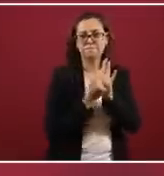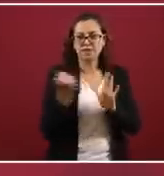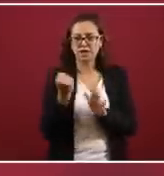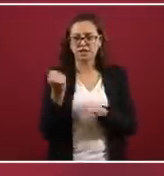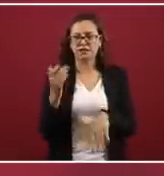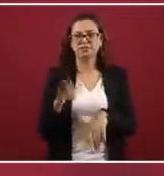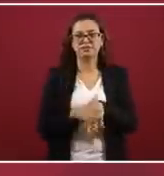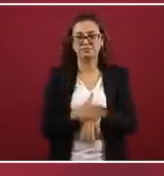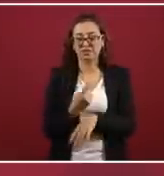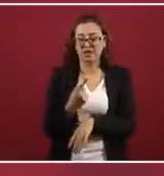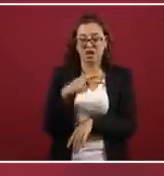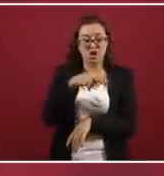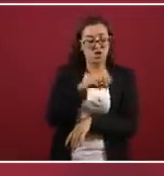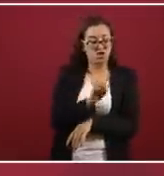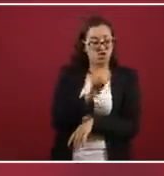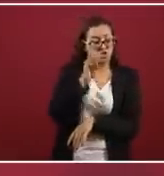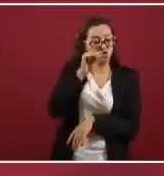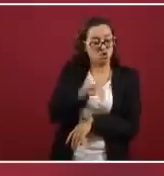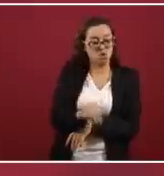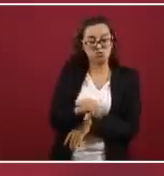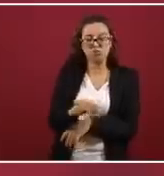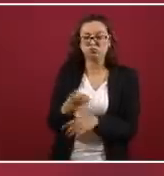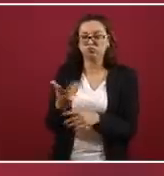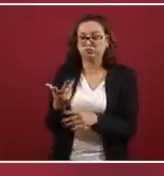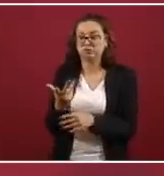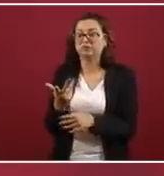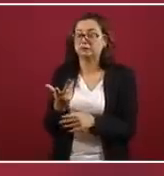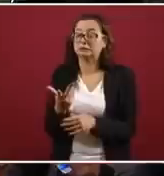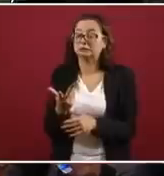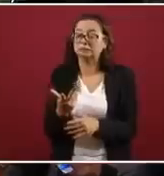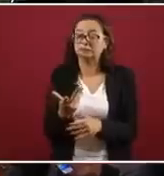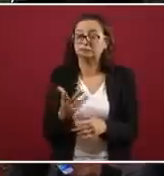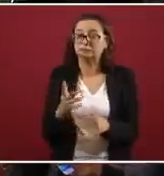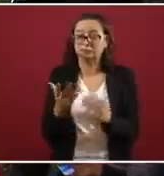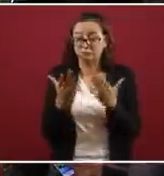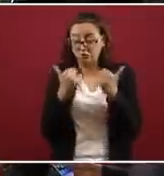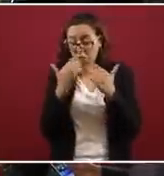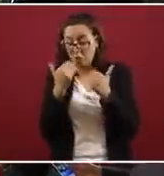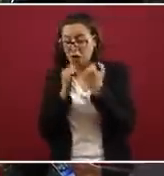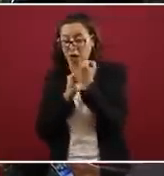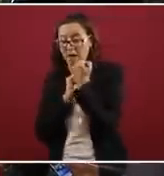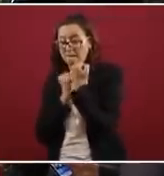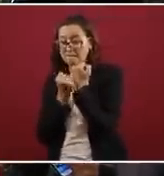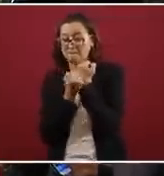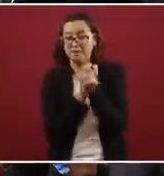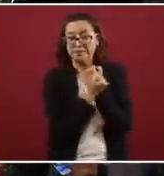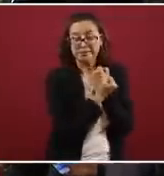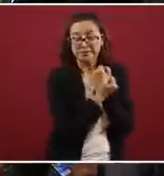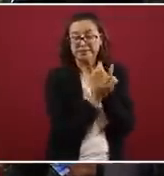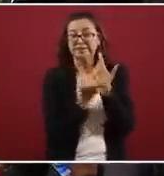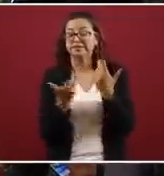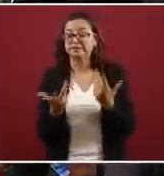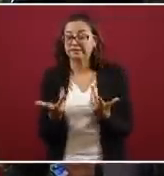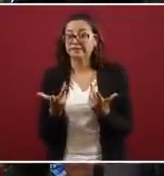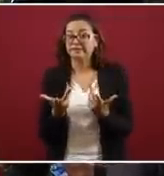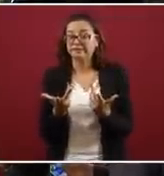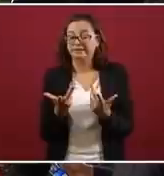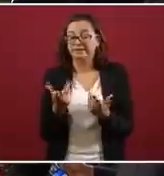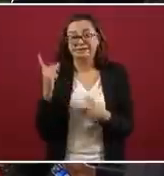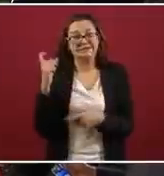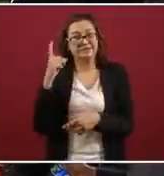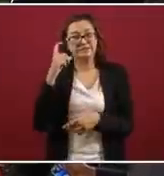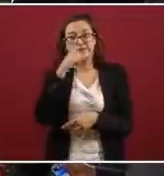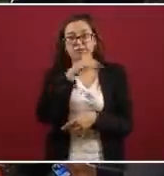del troquelado, sin lugar a duda va a generar un problema en el mercado. Pero con el troquelado se puede generar